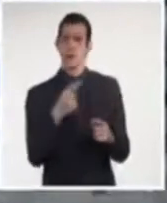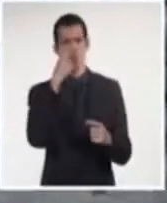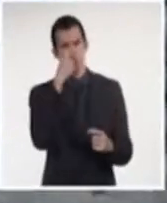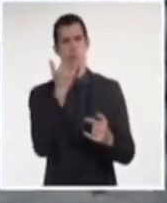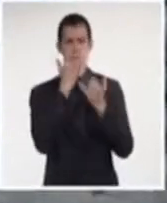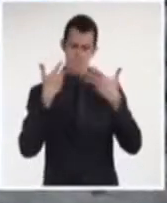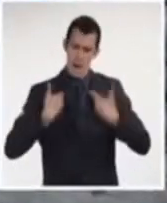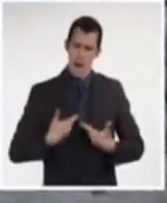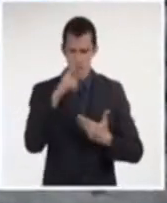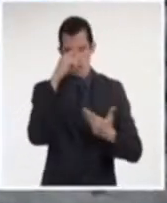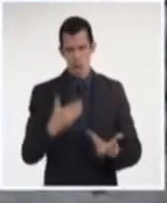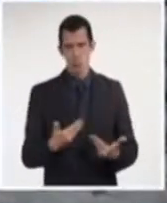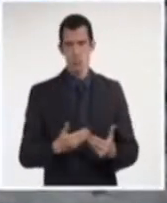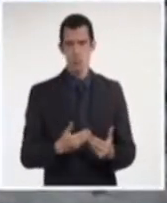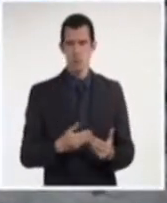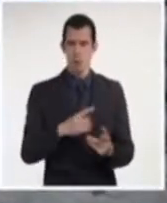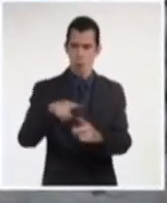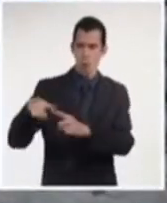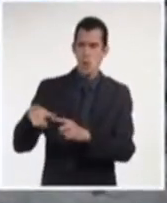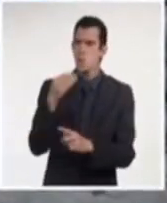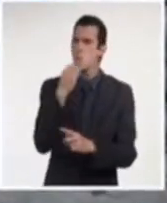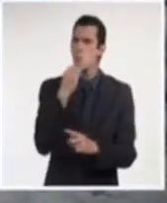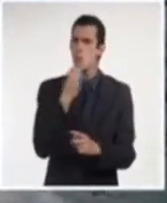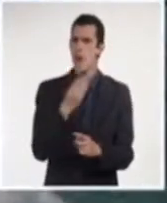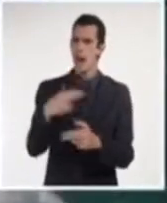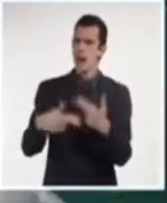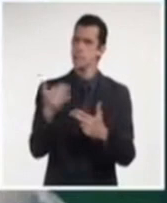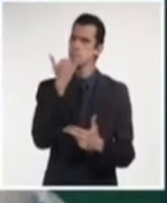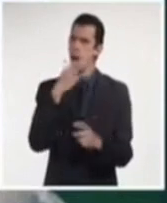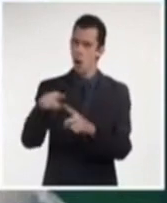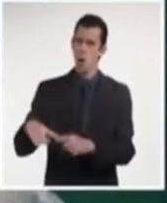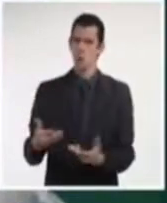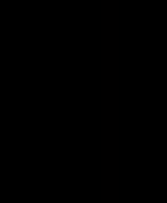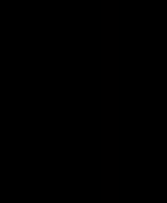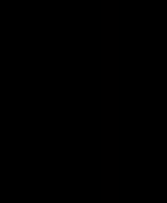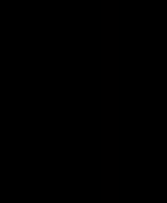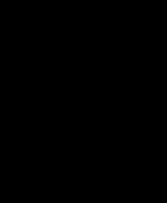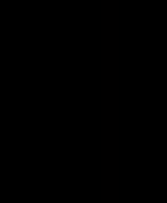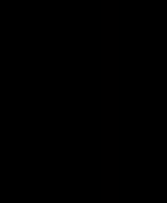asociada. El marco sancionador del delito es elevado, pero es elevado por la gravedad del hecho.